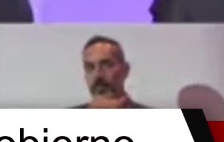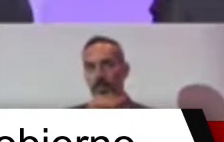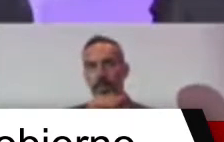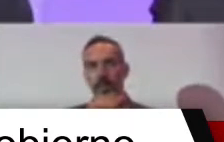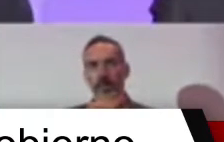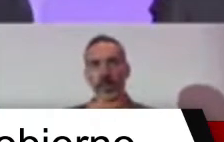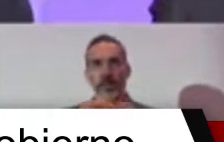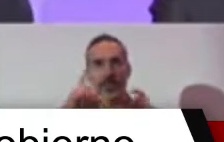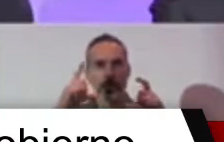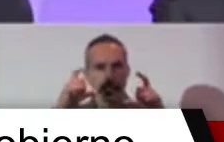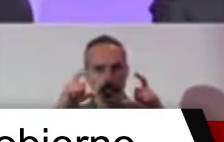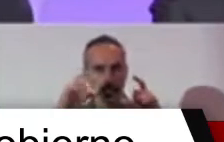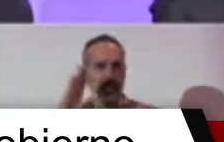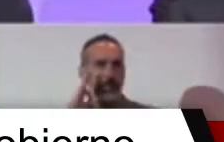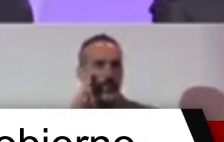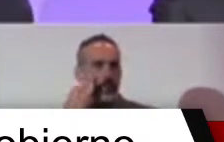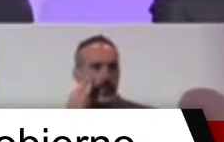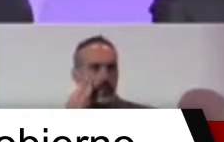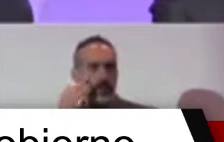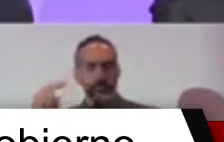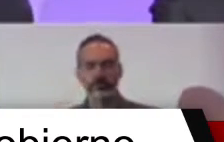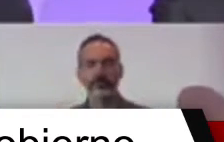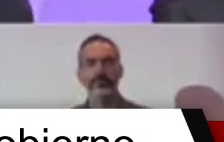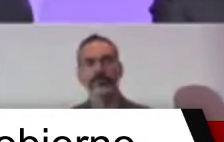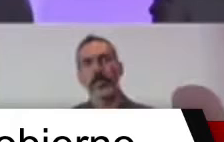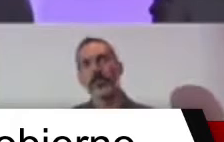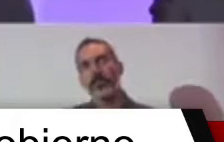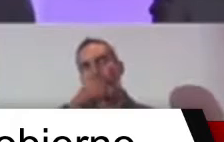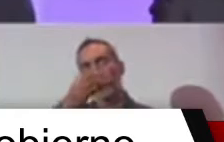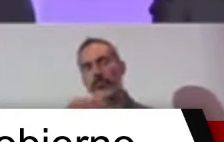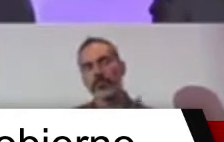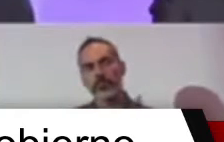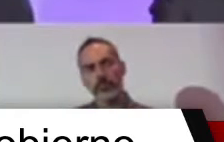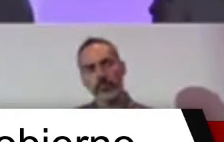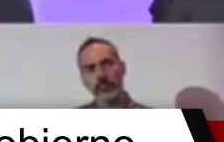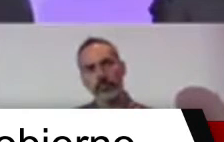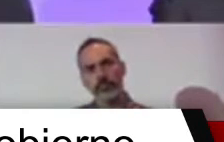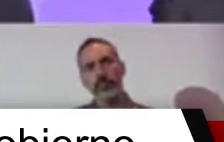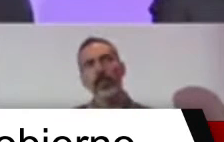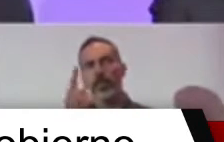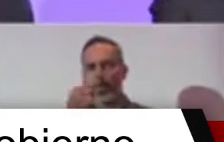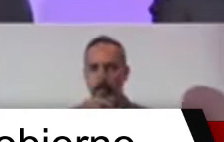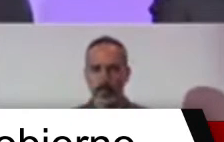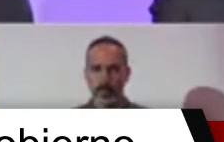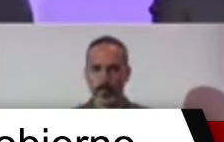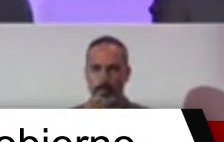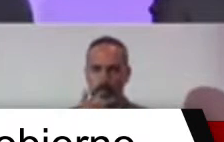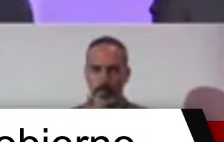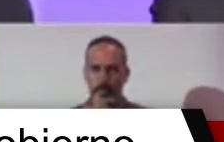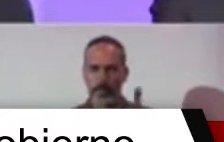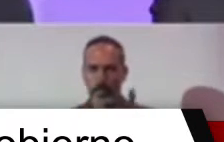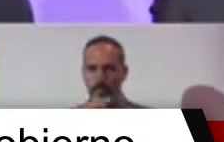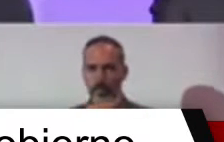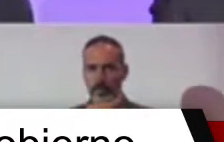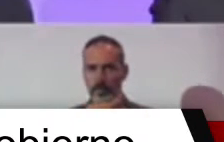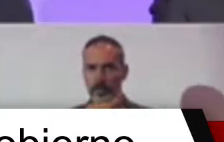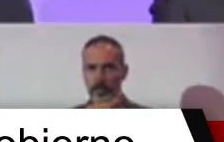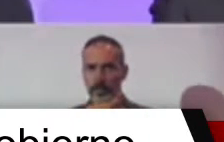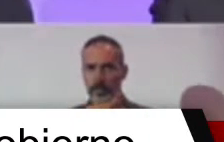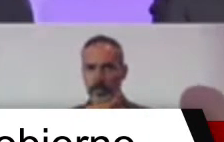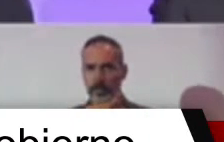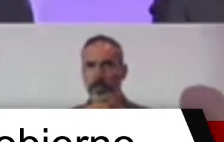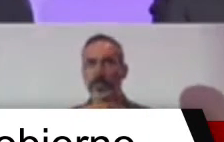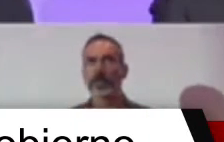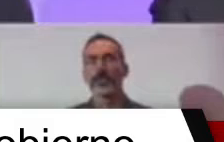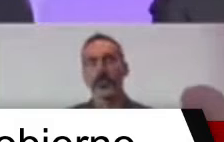Facebook. Nacen más de 1.6 millones de mexicanos, que es prácticamente la población del municipio